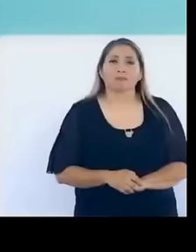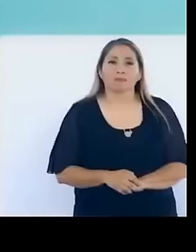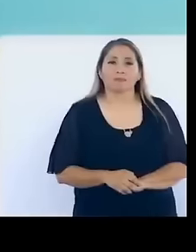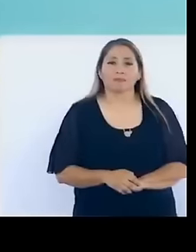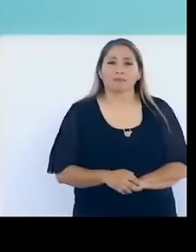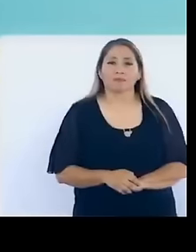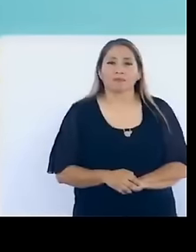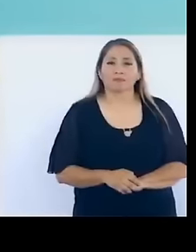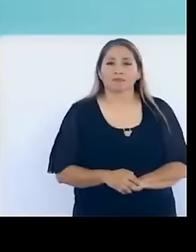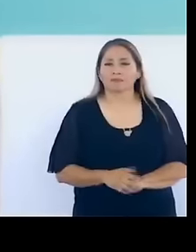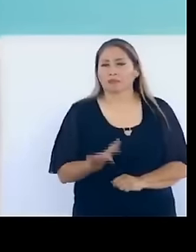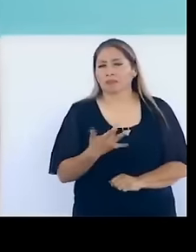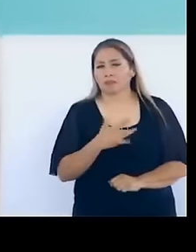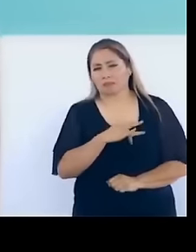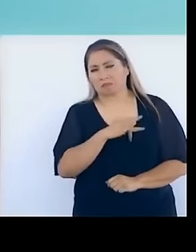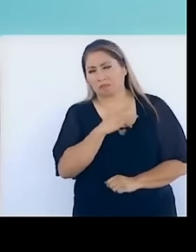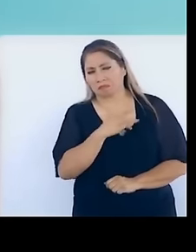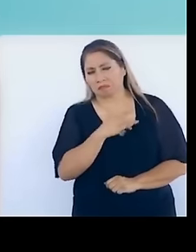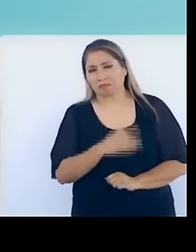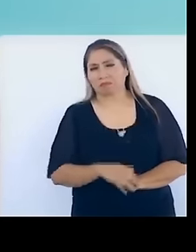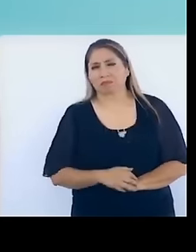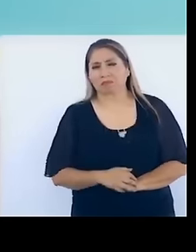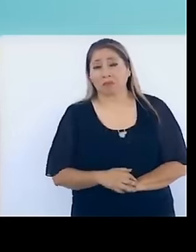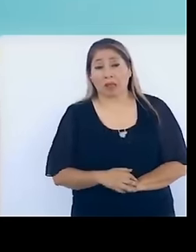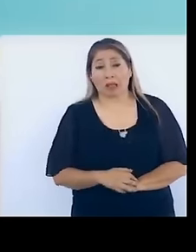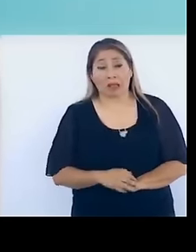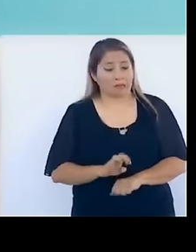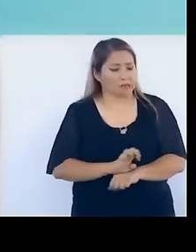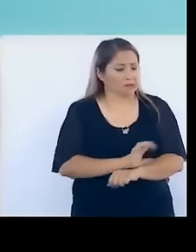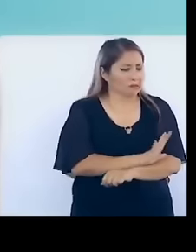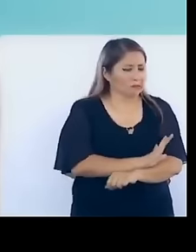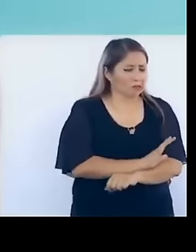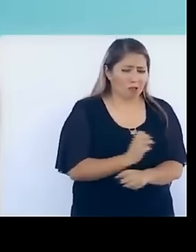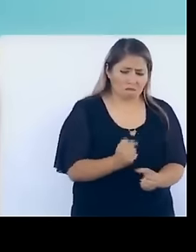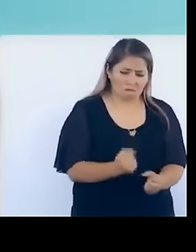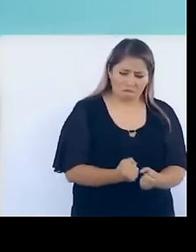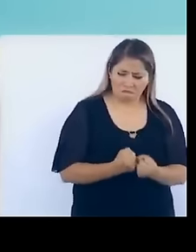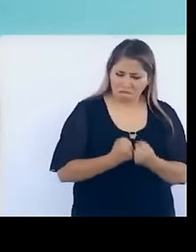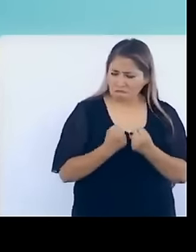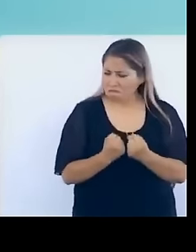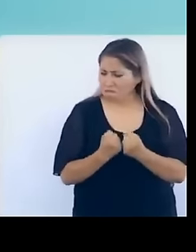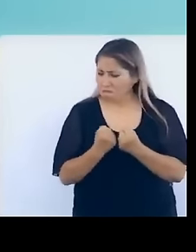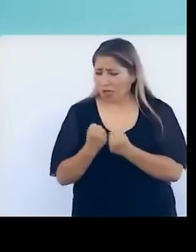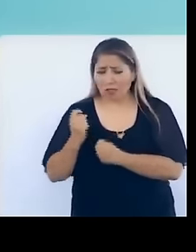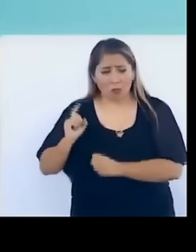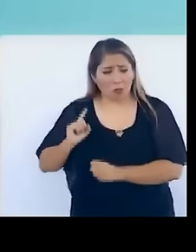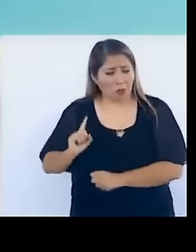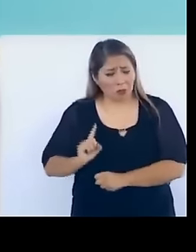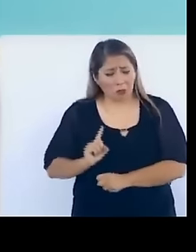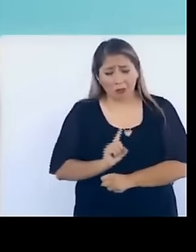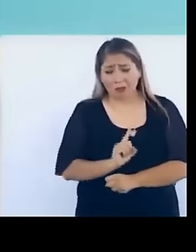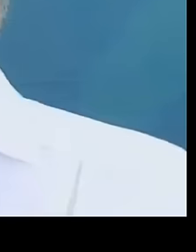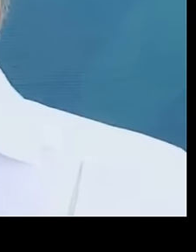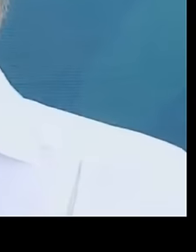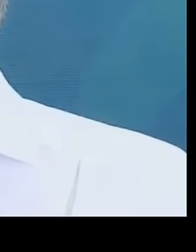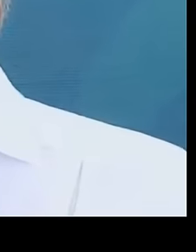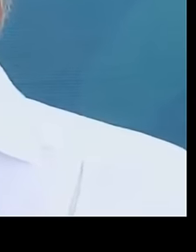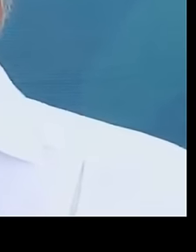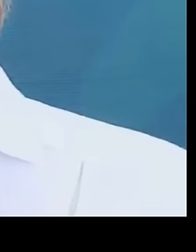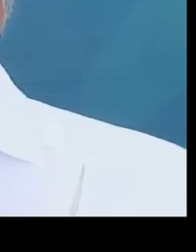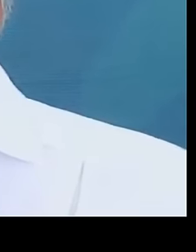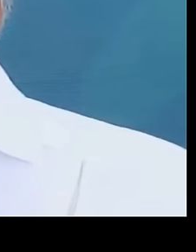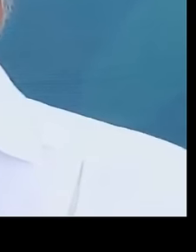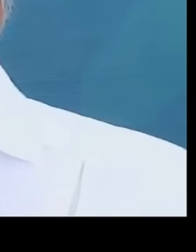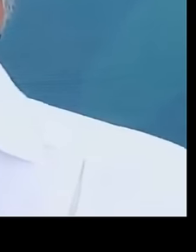España ya son cerca de las 12 de la noche pero pues con este fondo que nos regala aquí la doctora Claudia